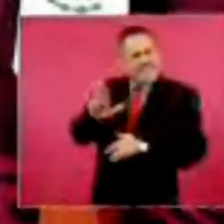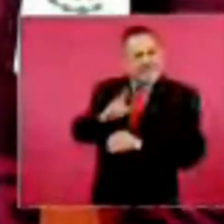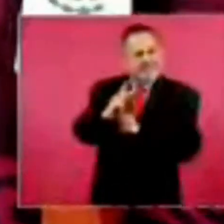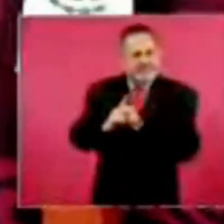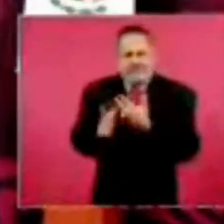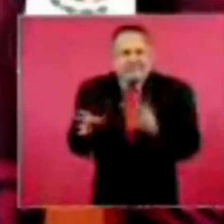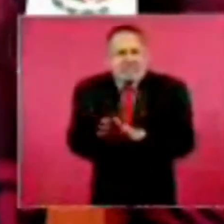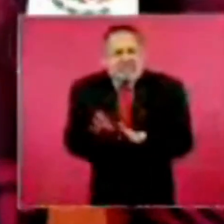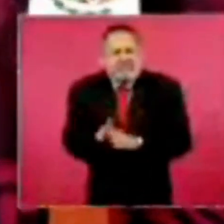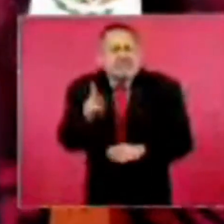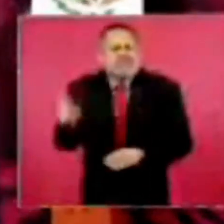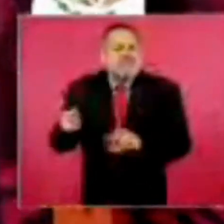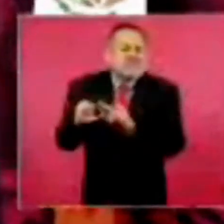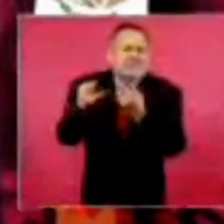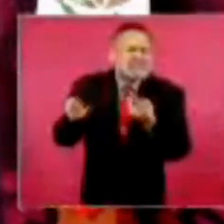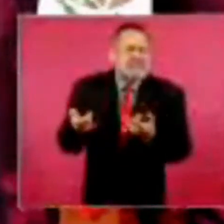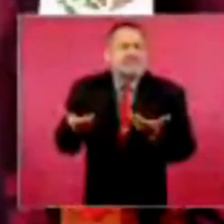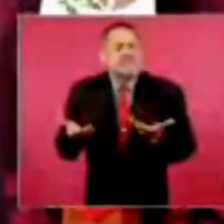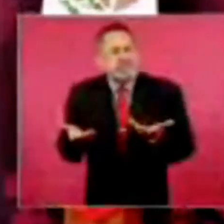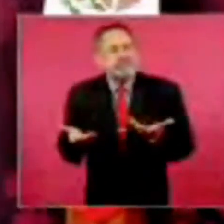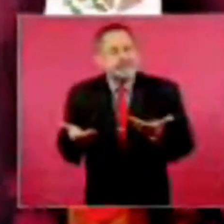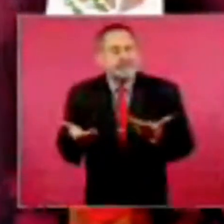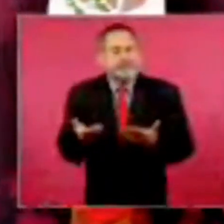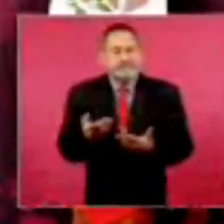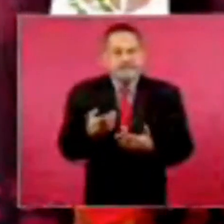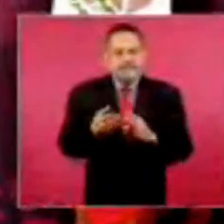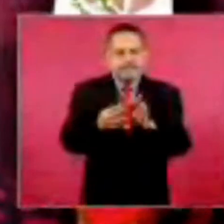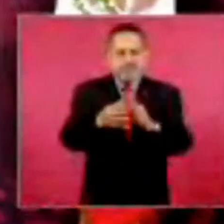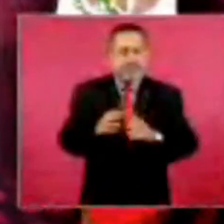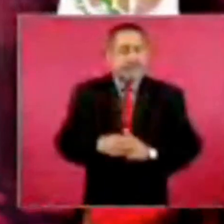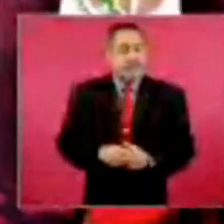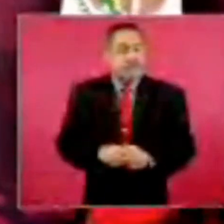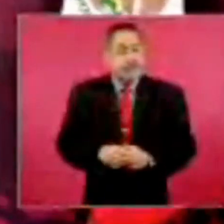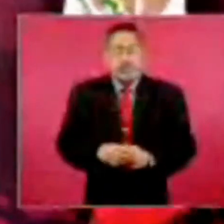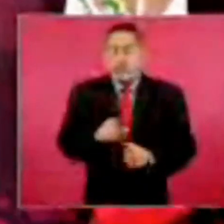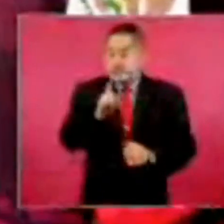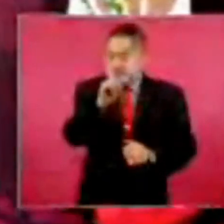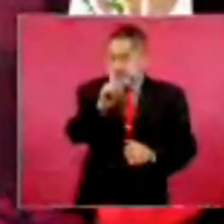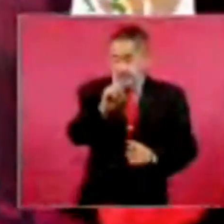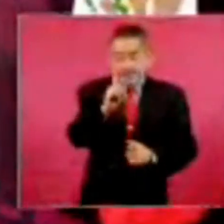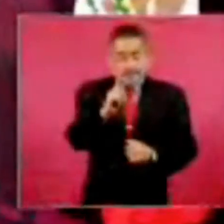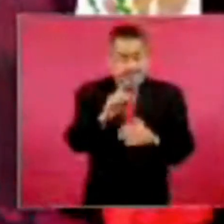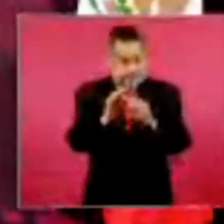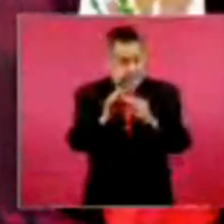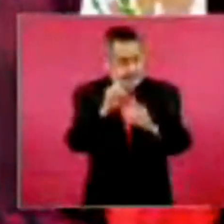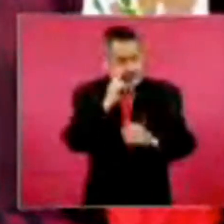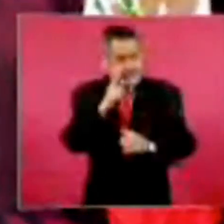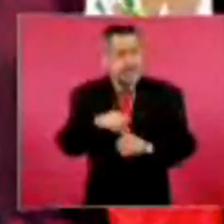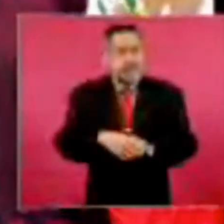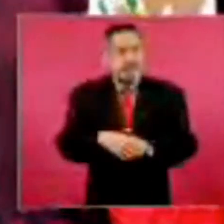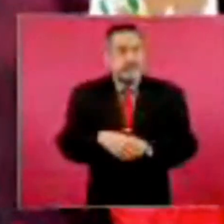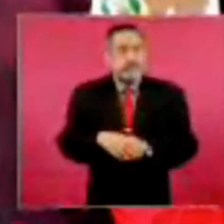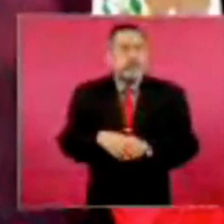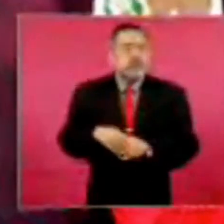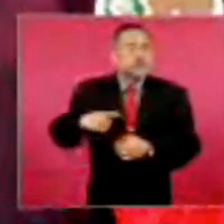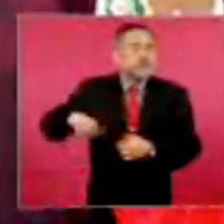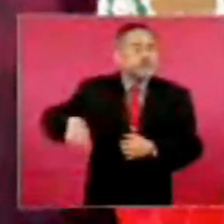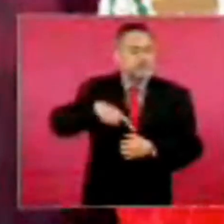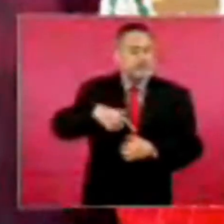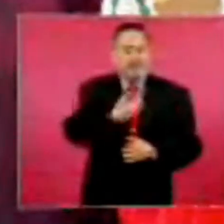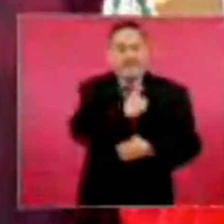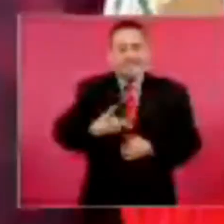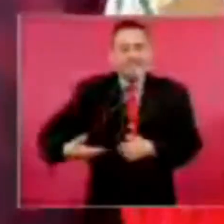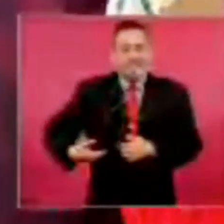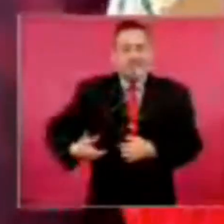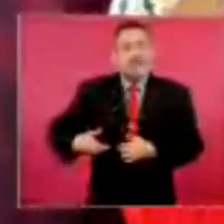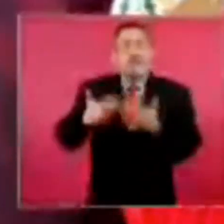porque no puede gobernarse un país sin ideales,